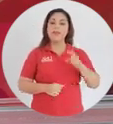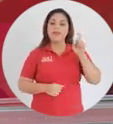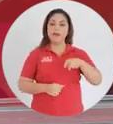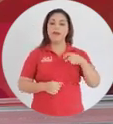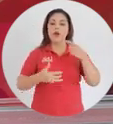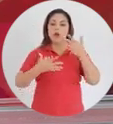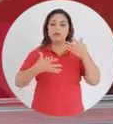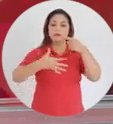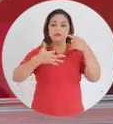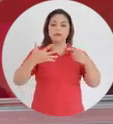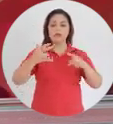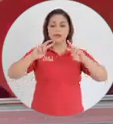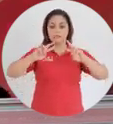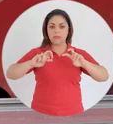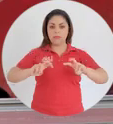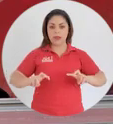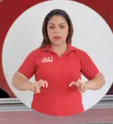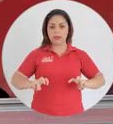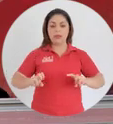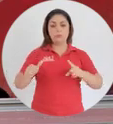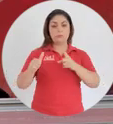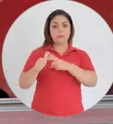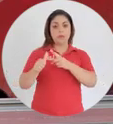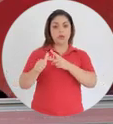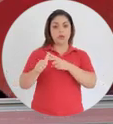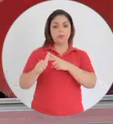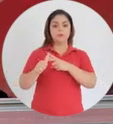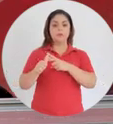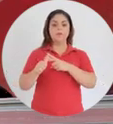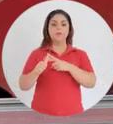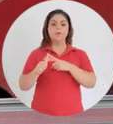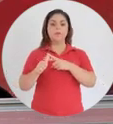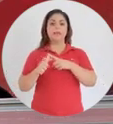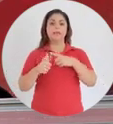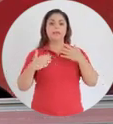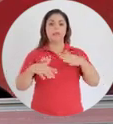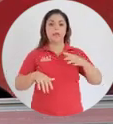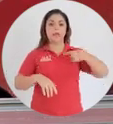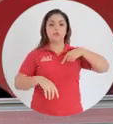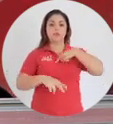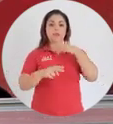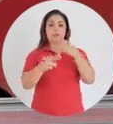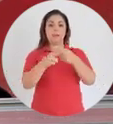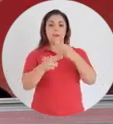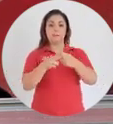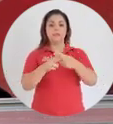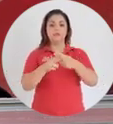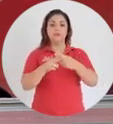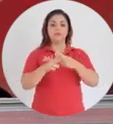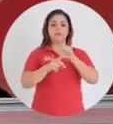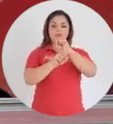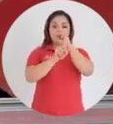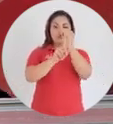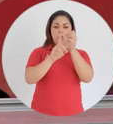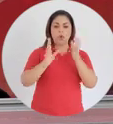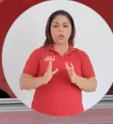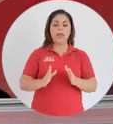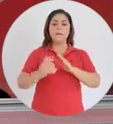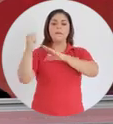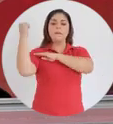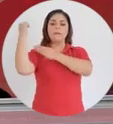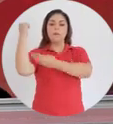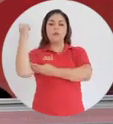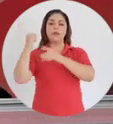varias cosas que hay que examinar. Hay una que hemos llamado desde la sociología el poder